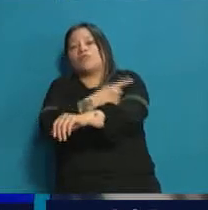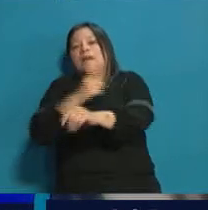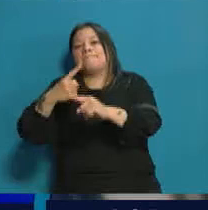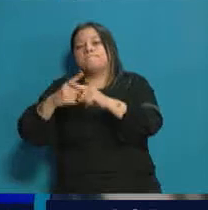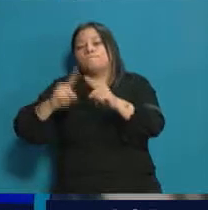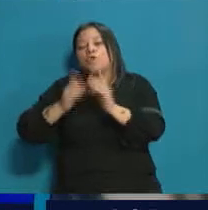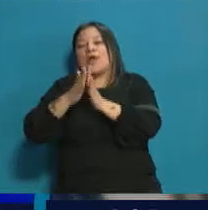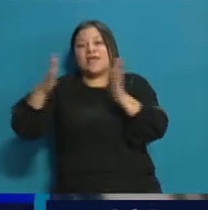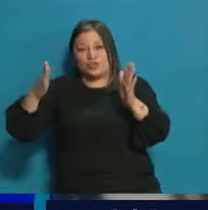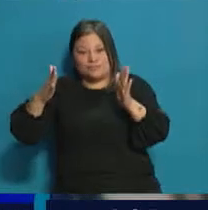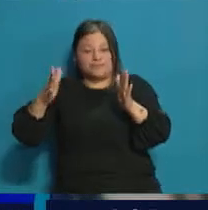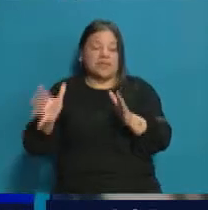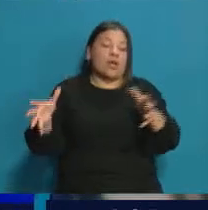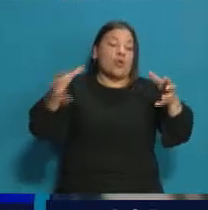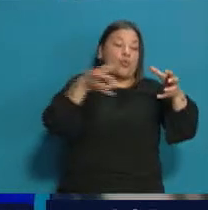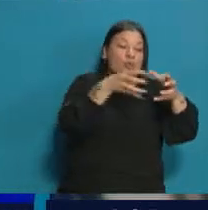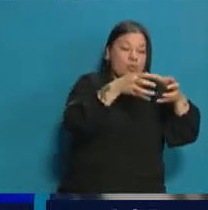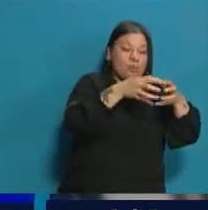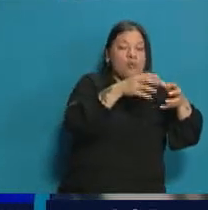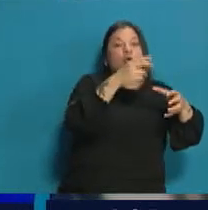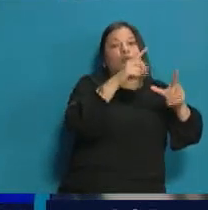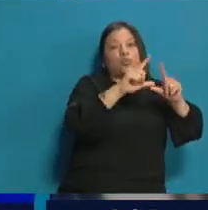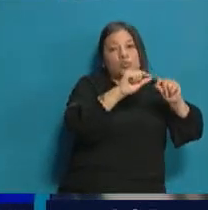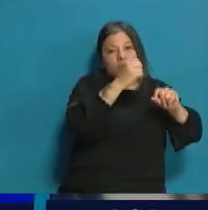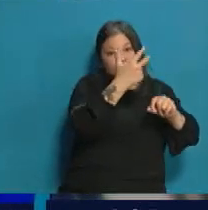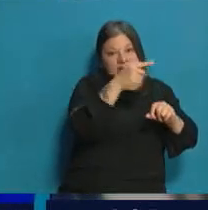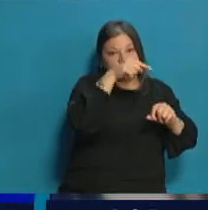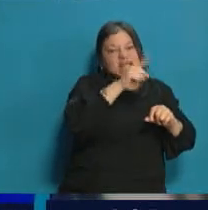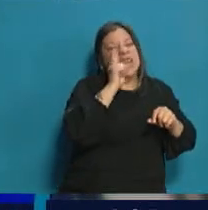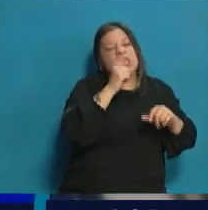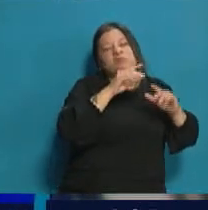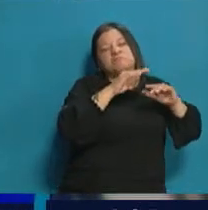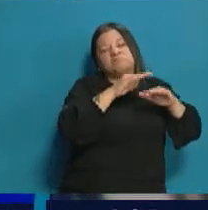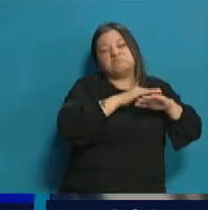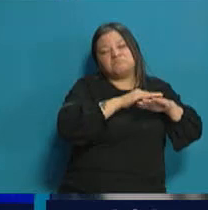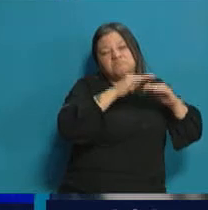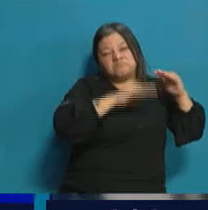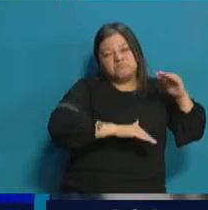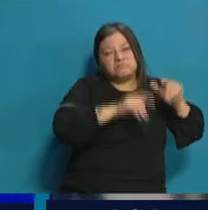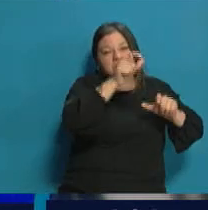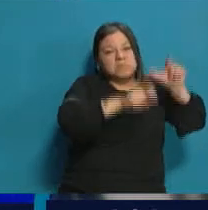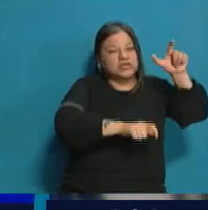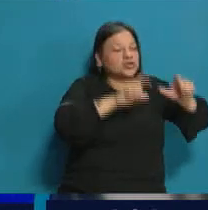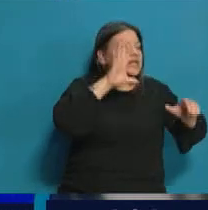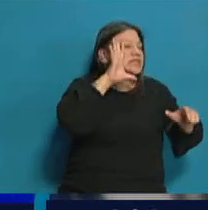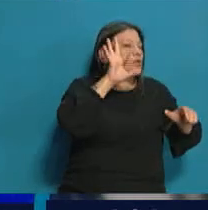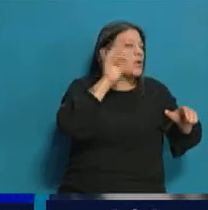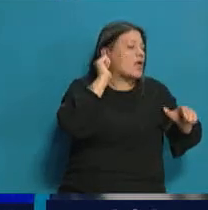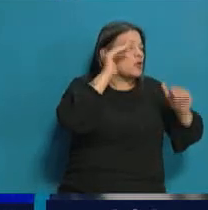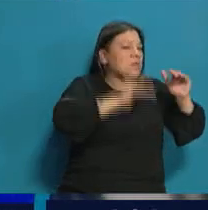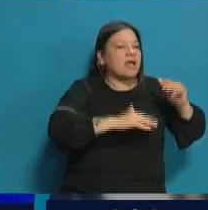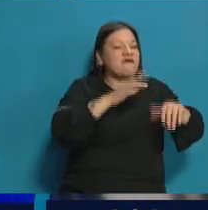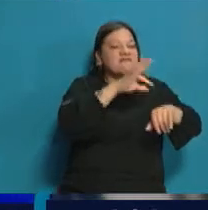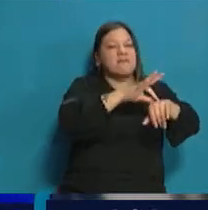con el otro grupo? Es decir, el grupo 3, el que tiene riesgo bajo, los menores de 50 años, es decir, hablamos de personas